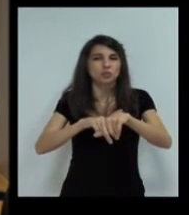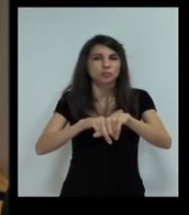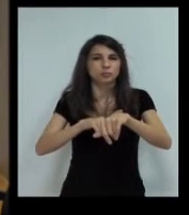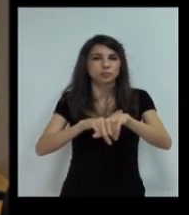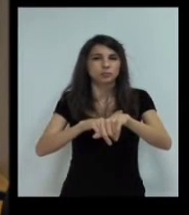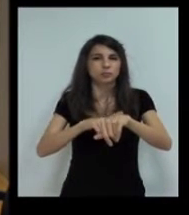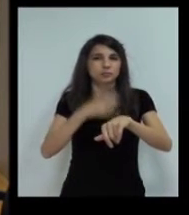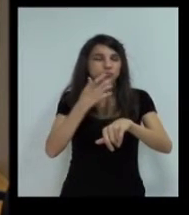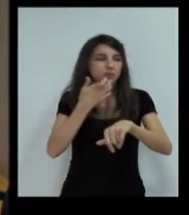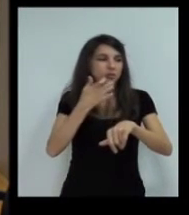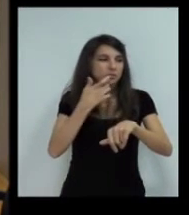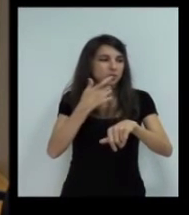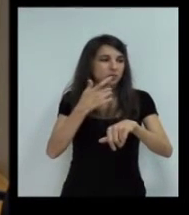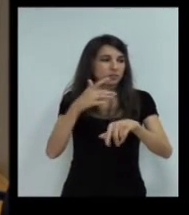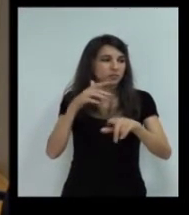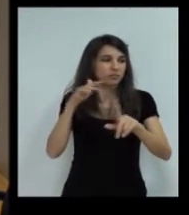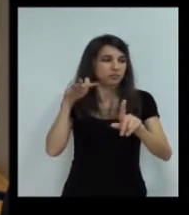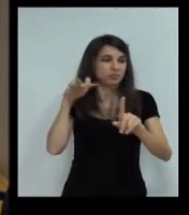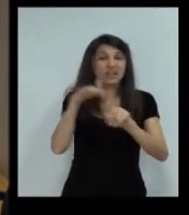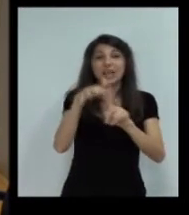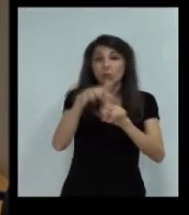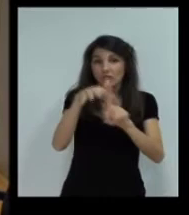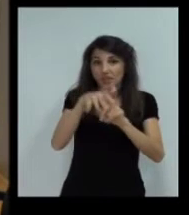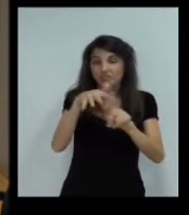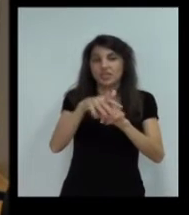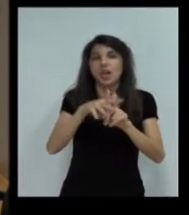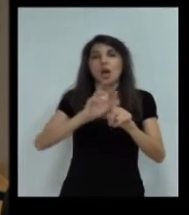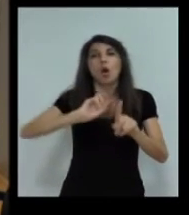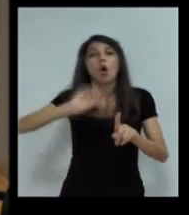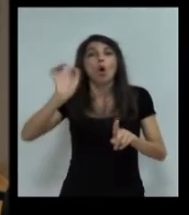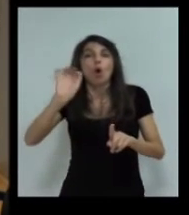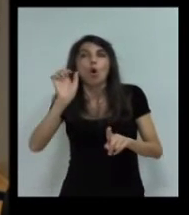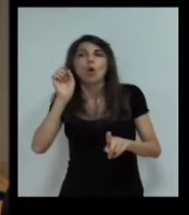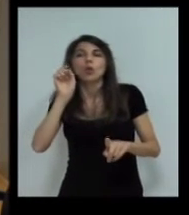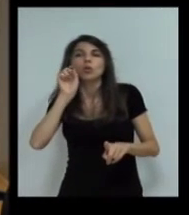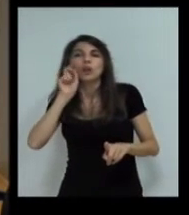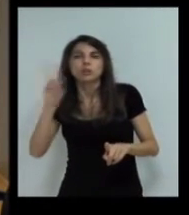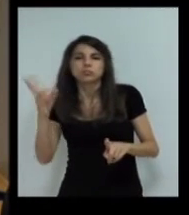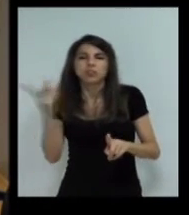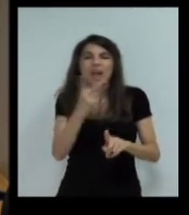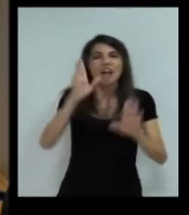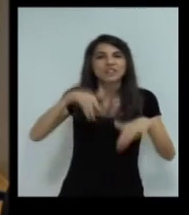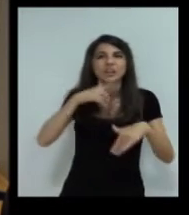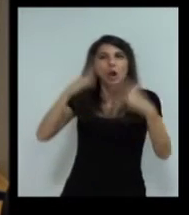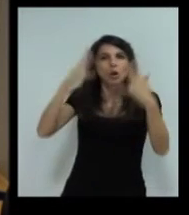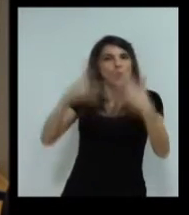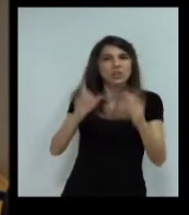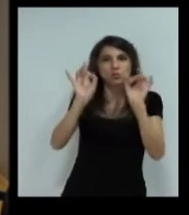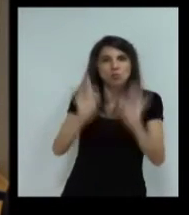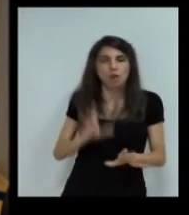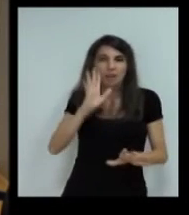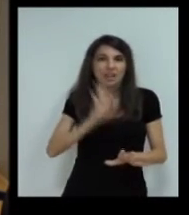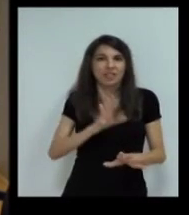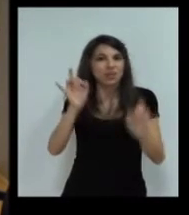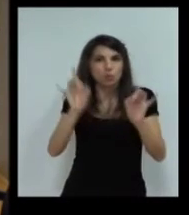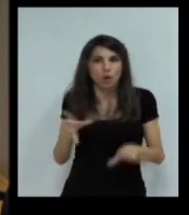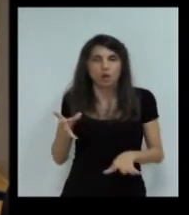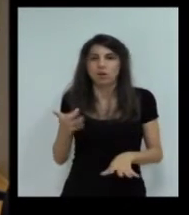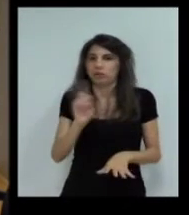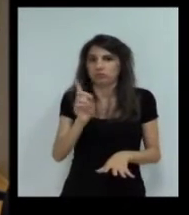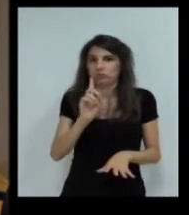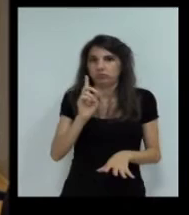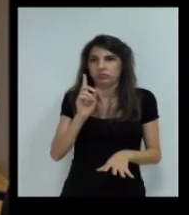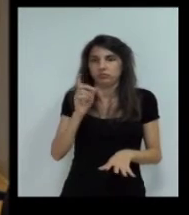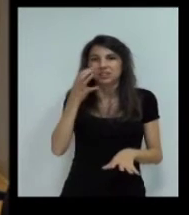5 de la mañana. Esto no tiene ningún sentido, ¿no? Porque se plantea que esto esté asociado al impacto que tiene en